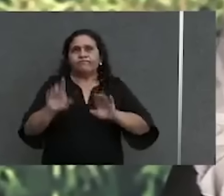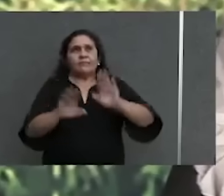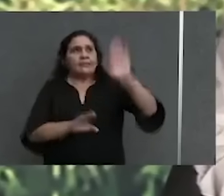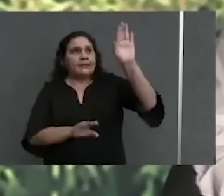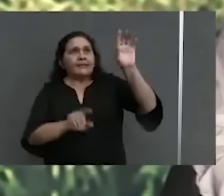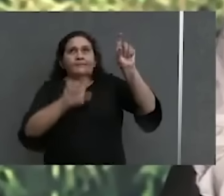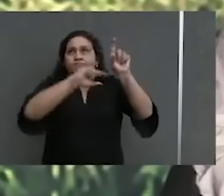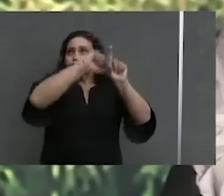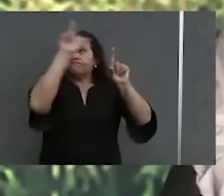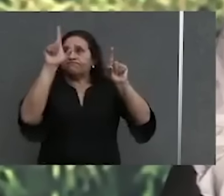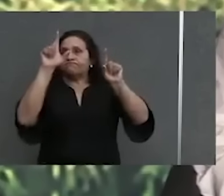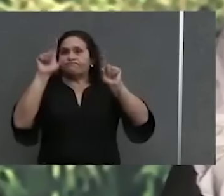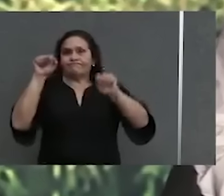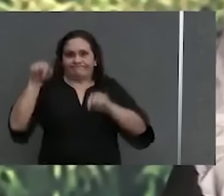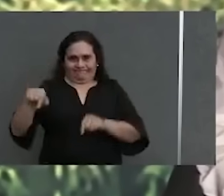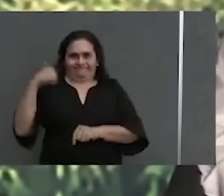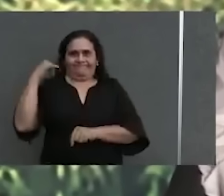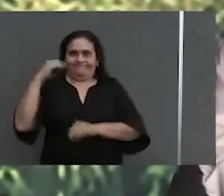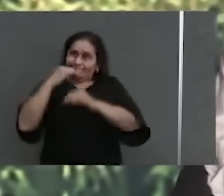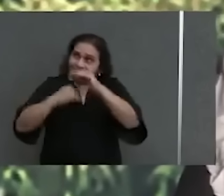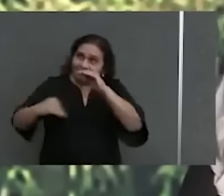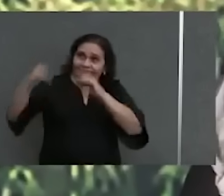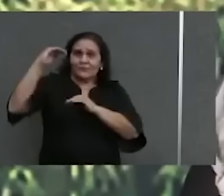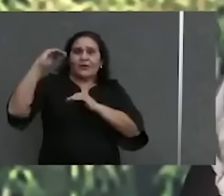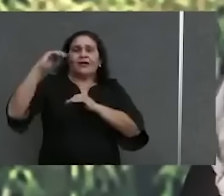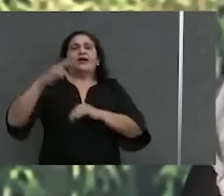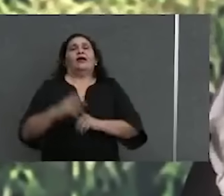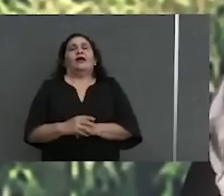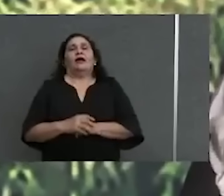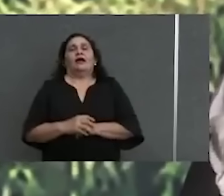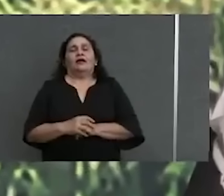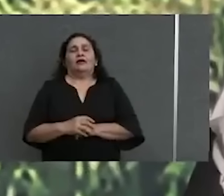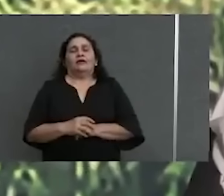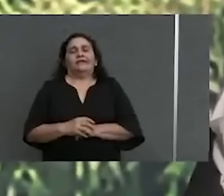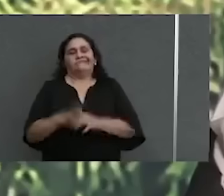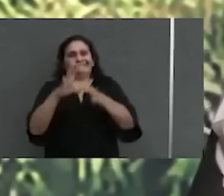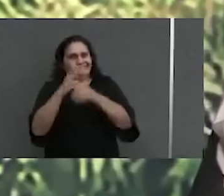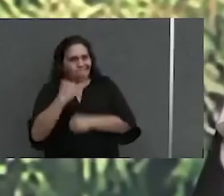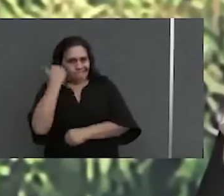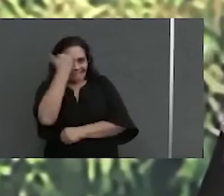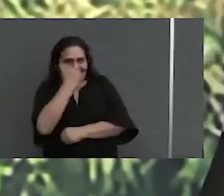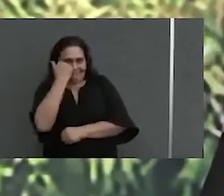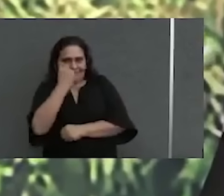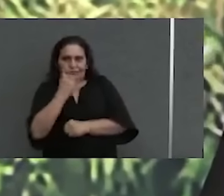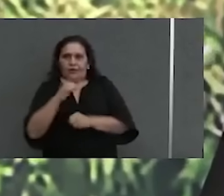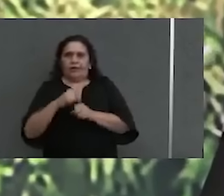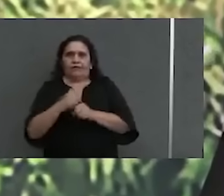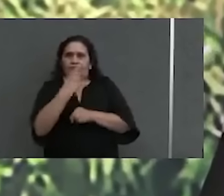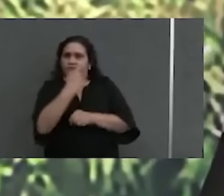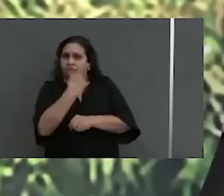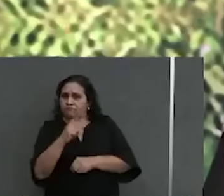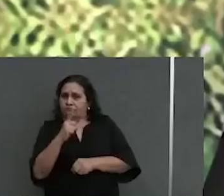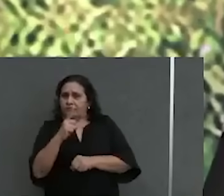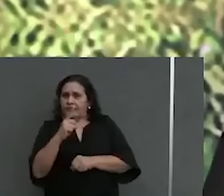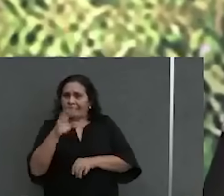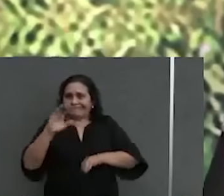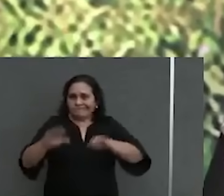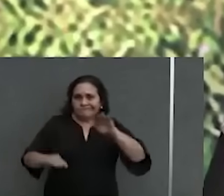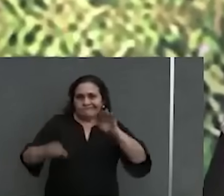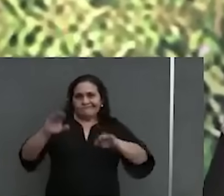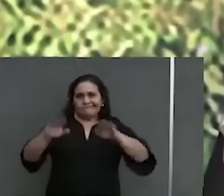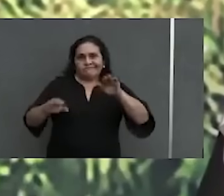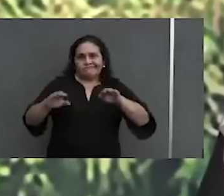país. Y si nos vamos al tema de la desigualdad, que se mide con el coeficiente de Gini, vemos lo mismo. A nivel